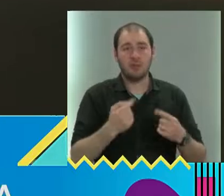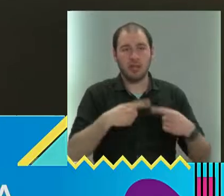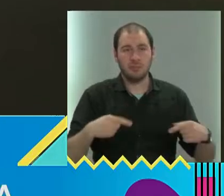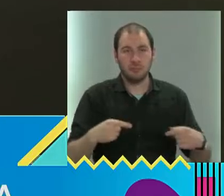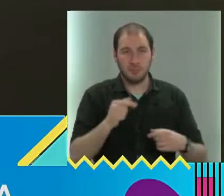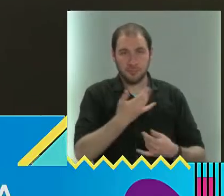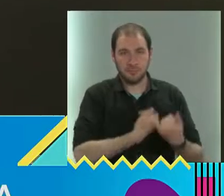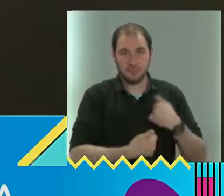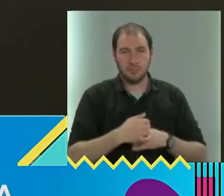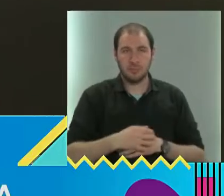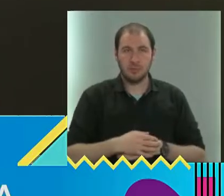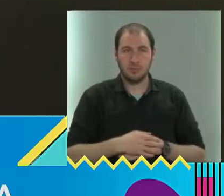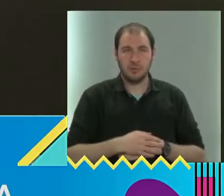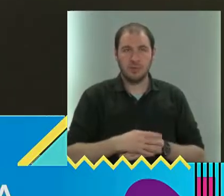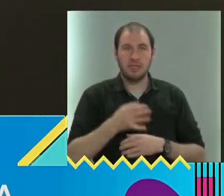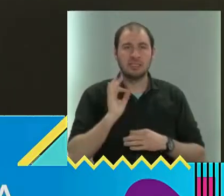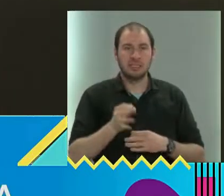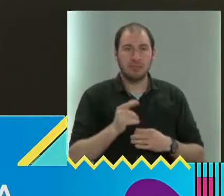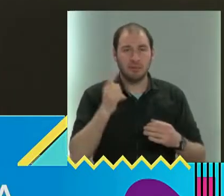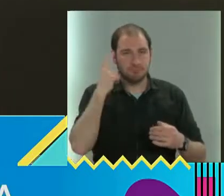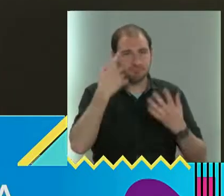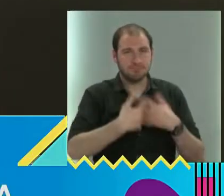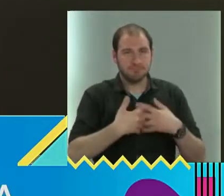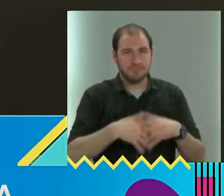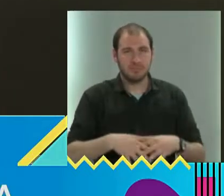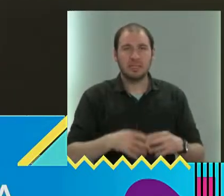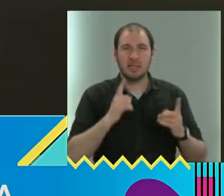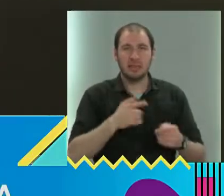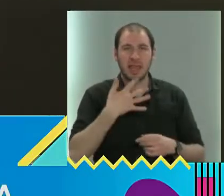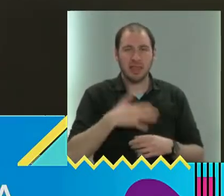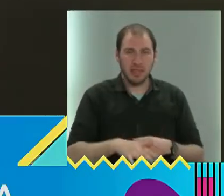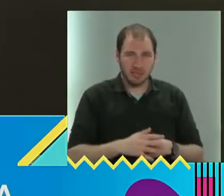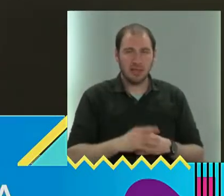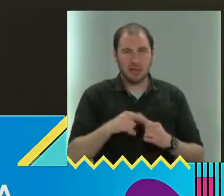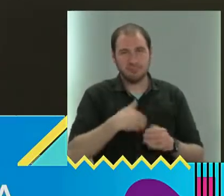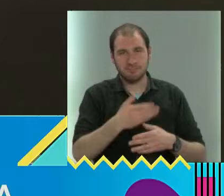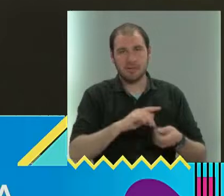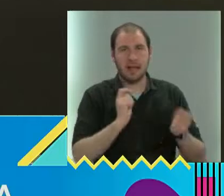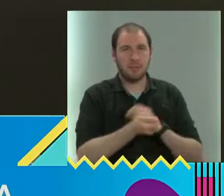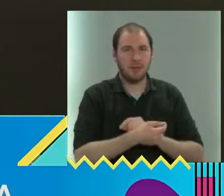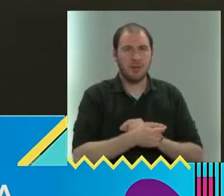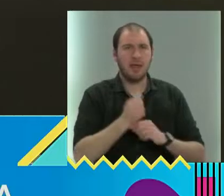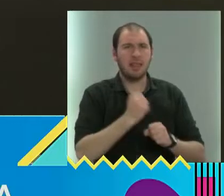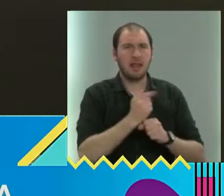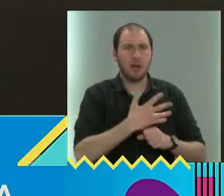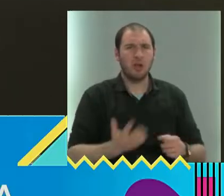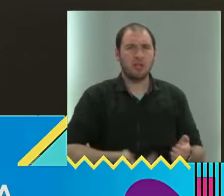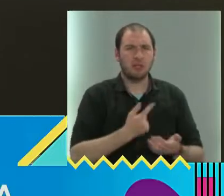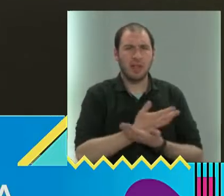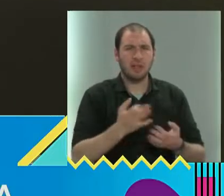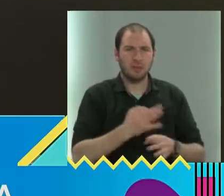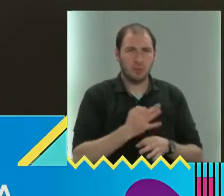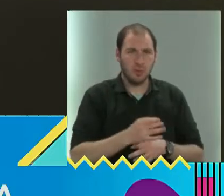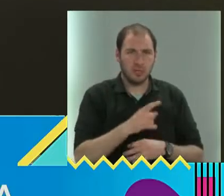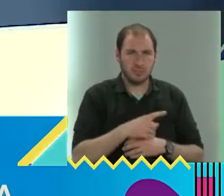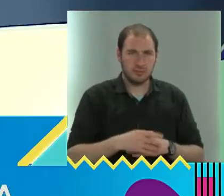como bien decían, esto de saber procesarla y saber entenderla y a partir de ahí transformar. ¿Se está trabajando en la Dirección de